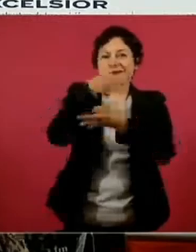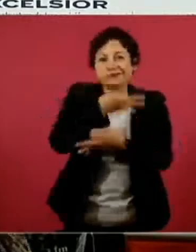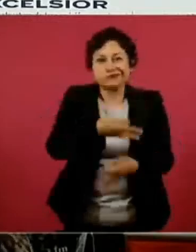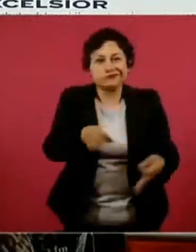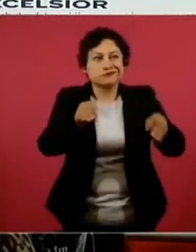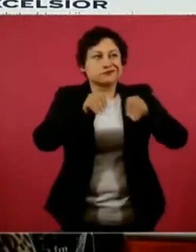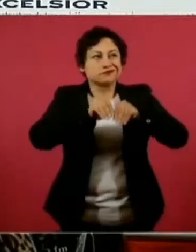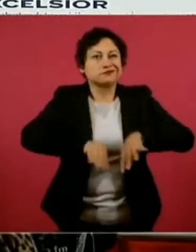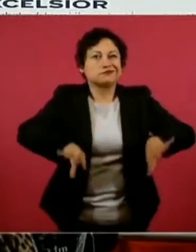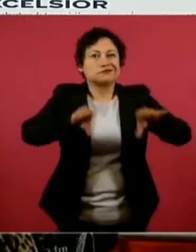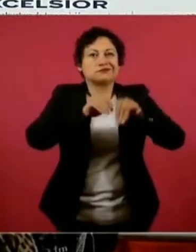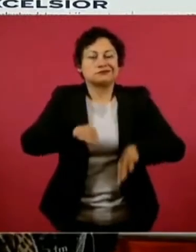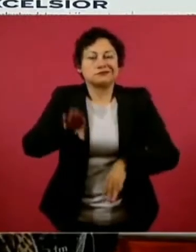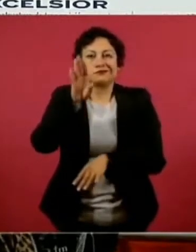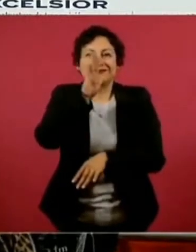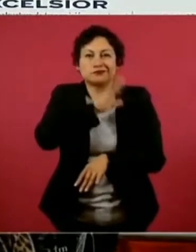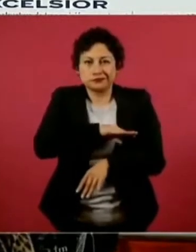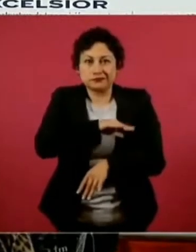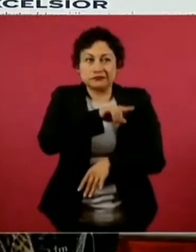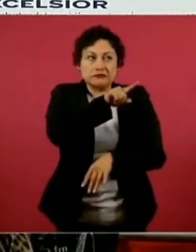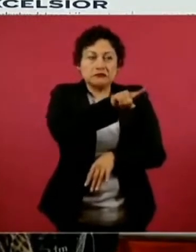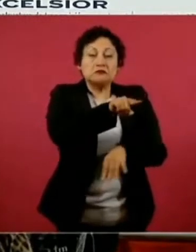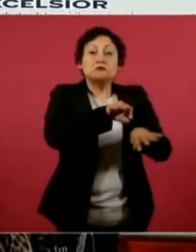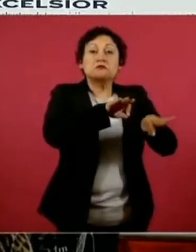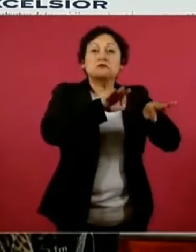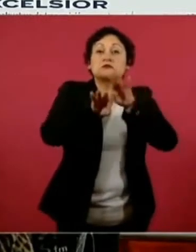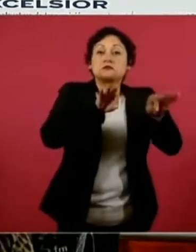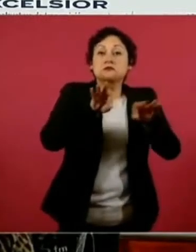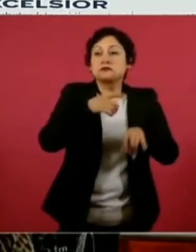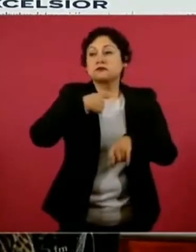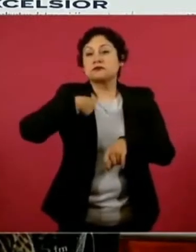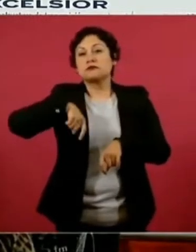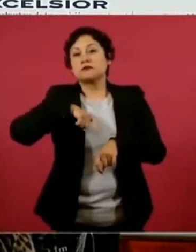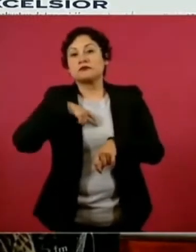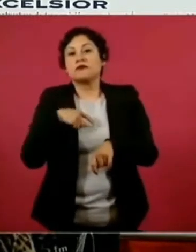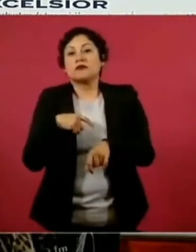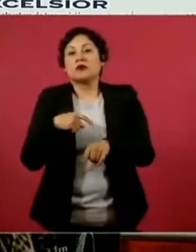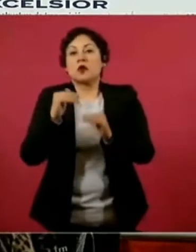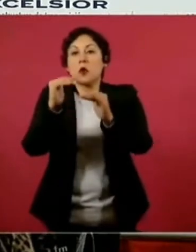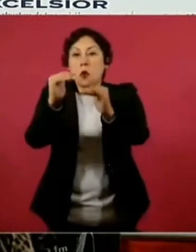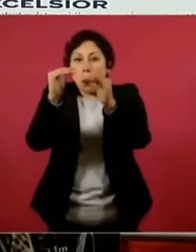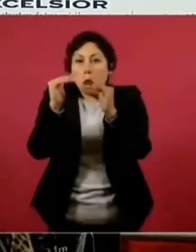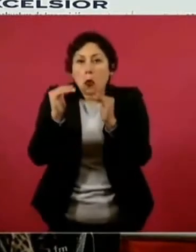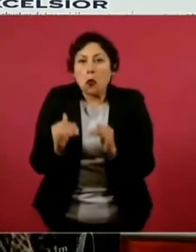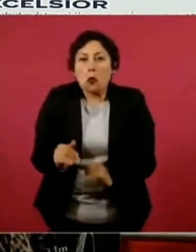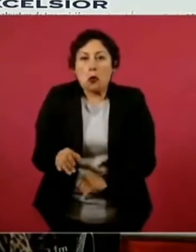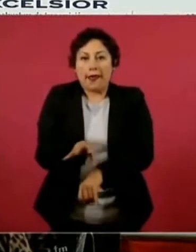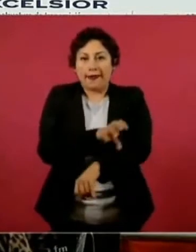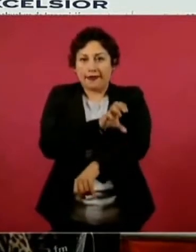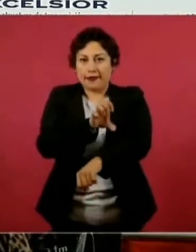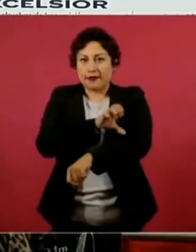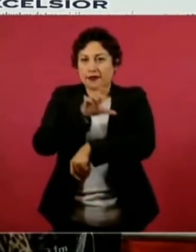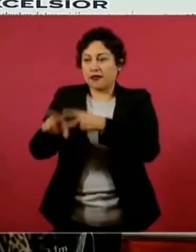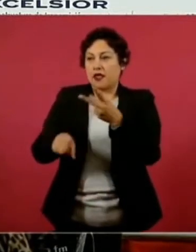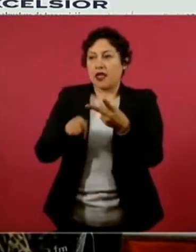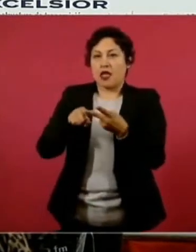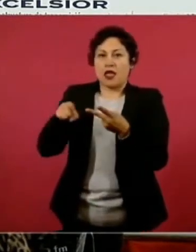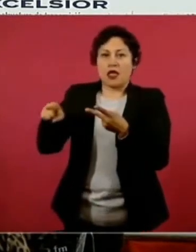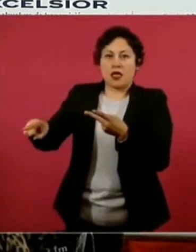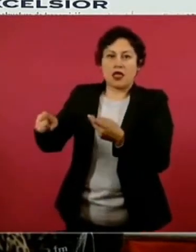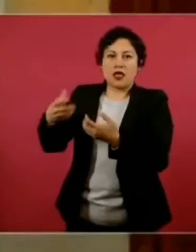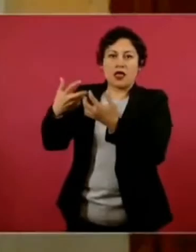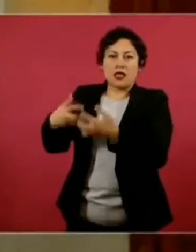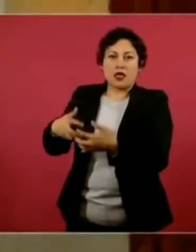la luz al nearshoring, ¿no? Que tenemos al límite la red eléctrica, tenemos una crisis permanente en nuestra red de transmisión.